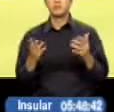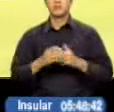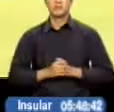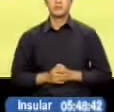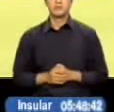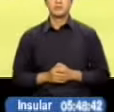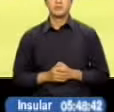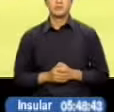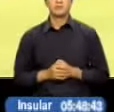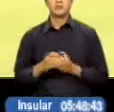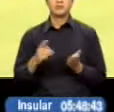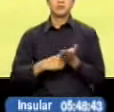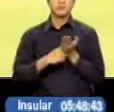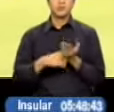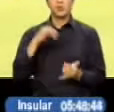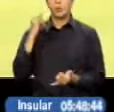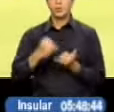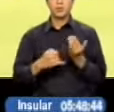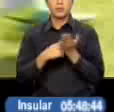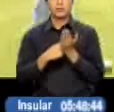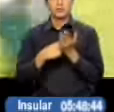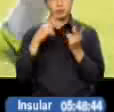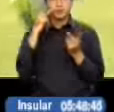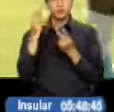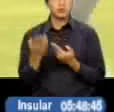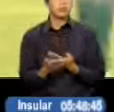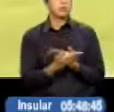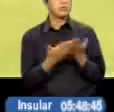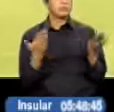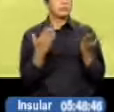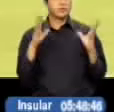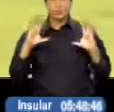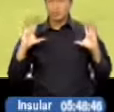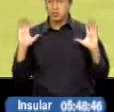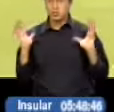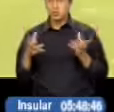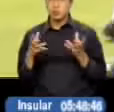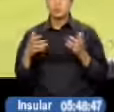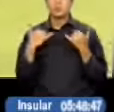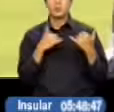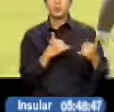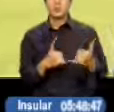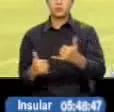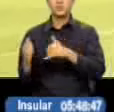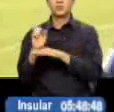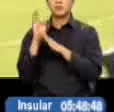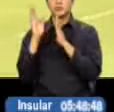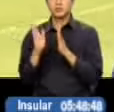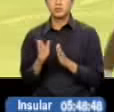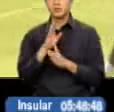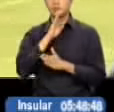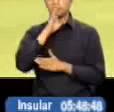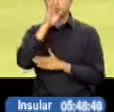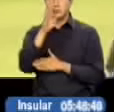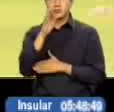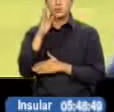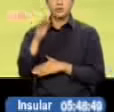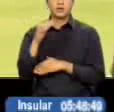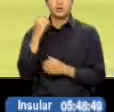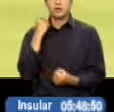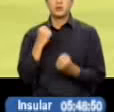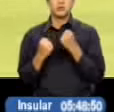la reunión última esta que estamos mirando este cónclave que se formó entre los jugadores ecuatorianos siempre te abre inicio de cualquier